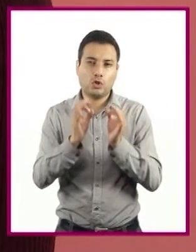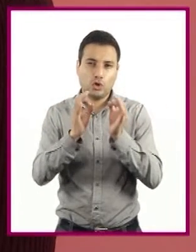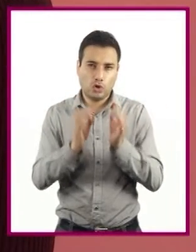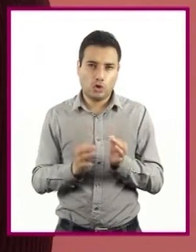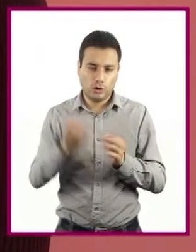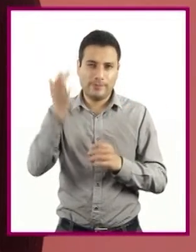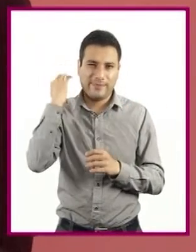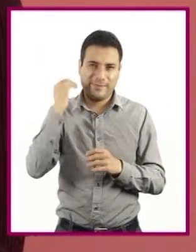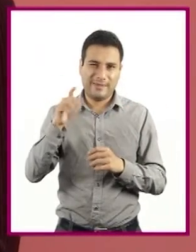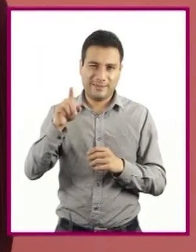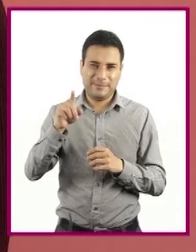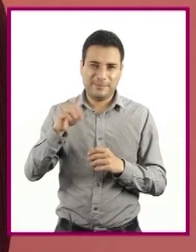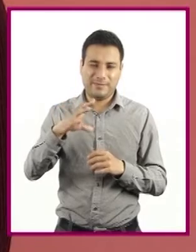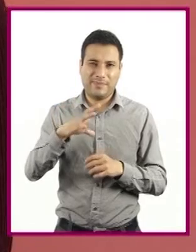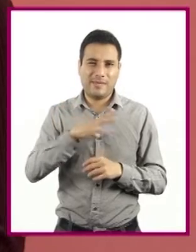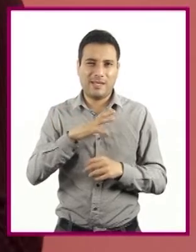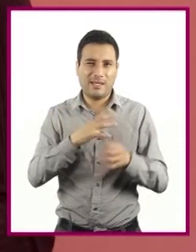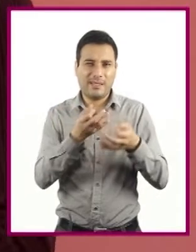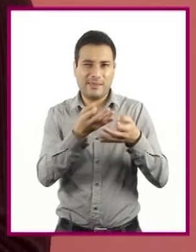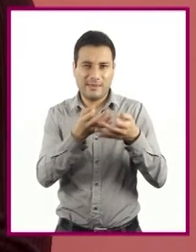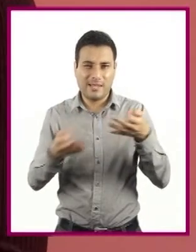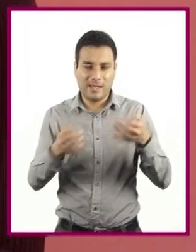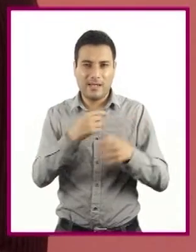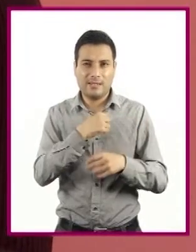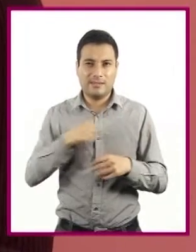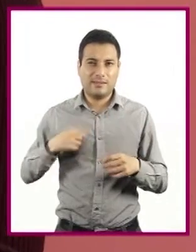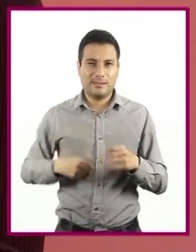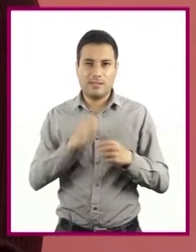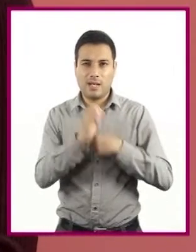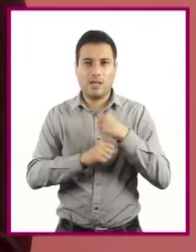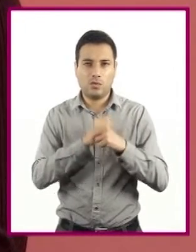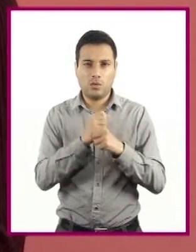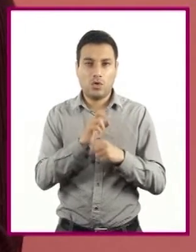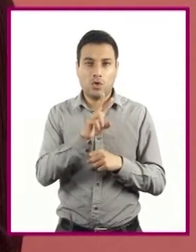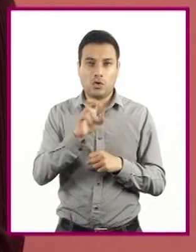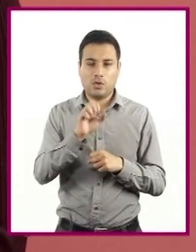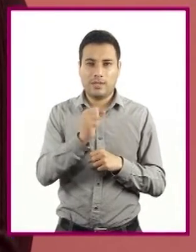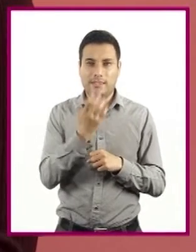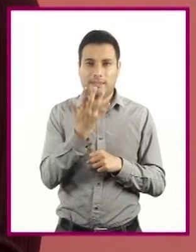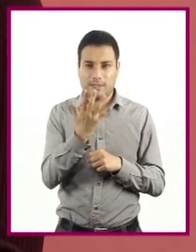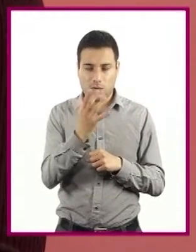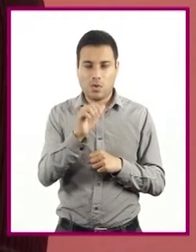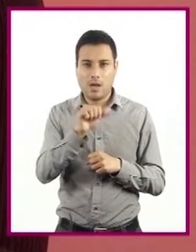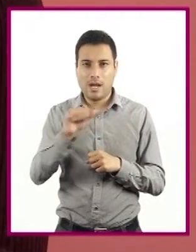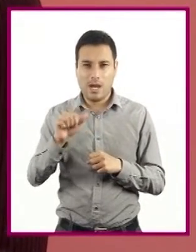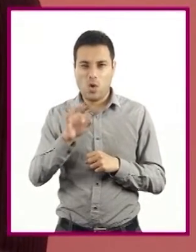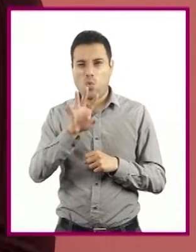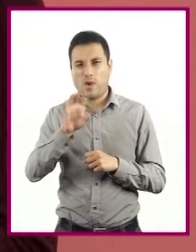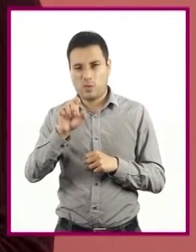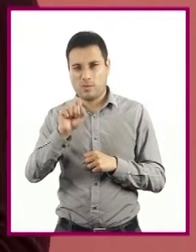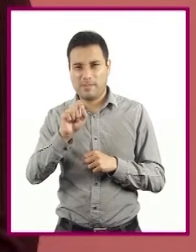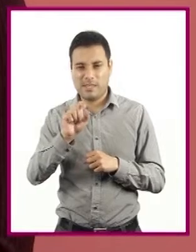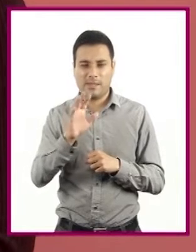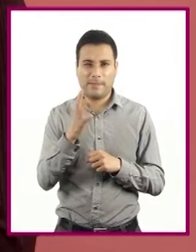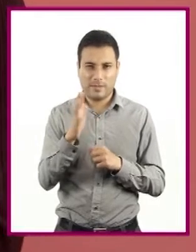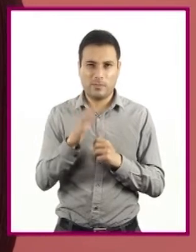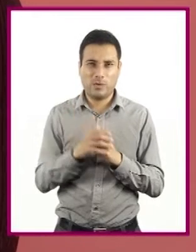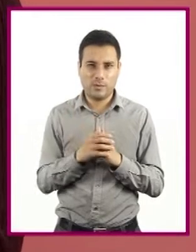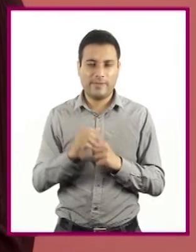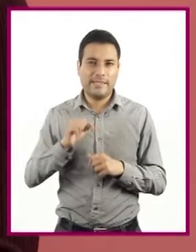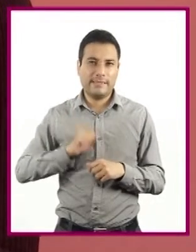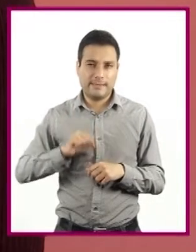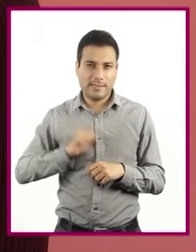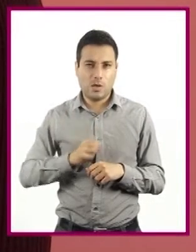que existió en el territorio de la antigua China entre los años 265 y 420, siglos 3